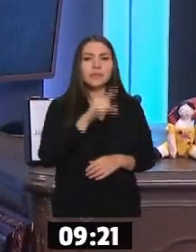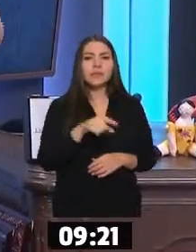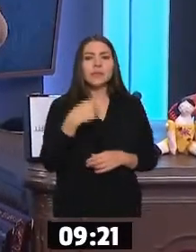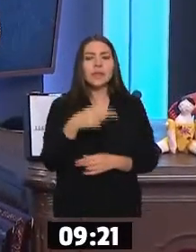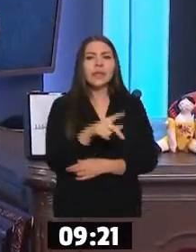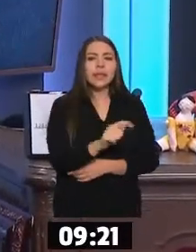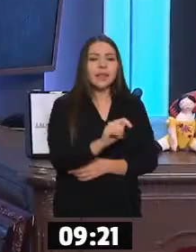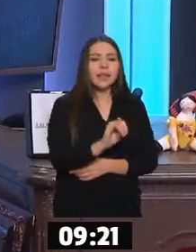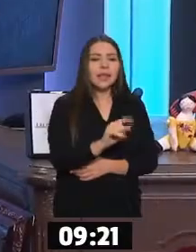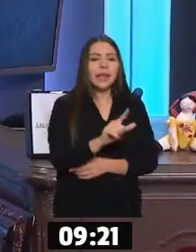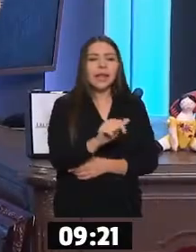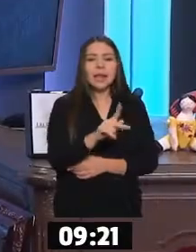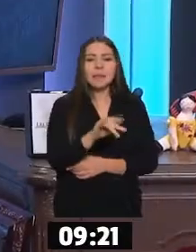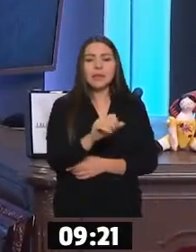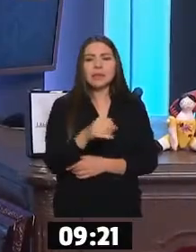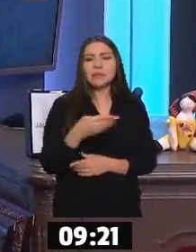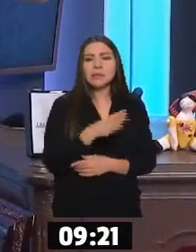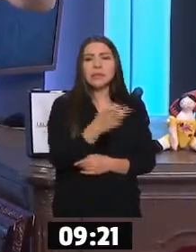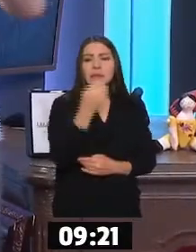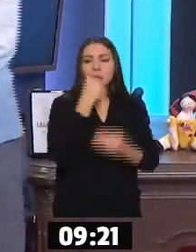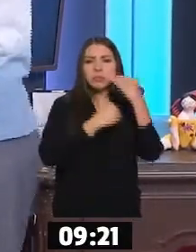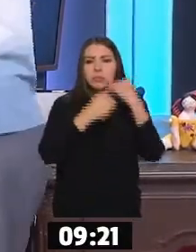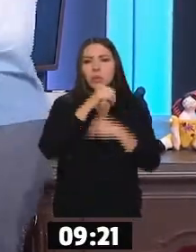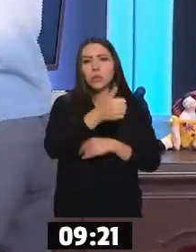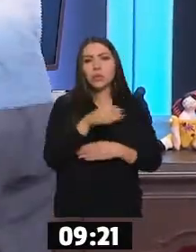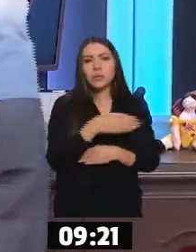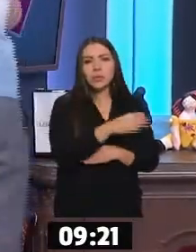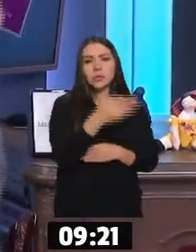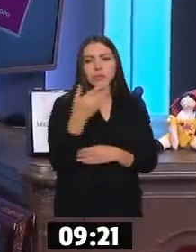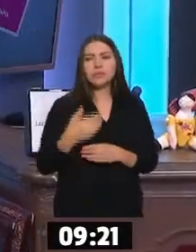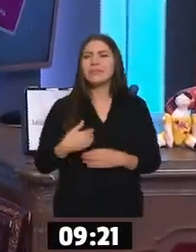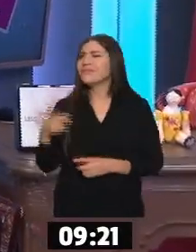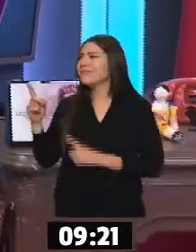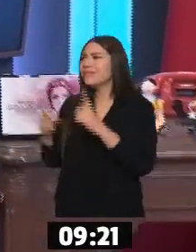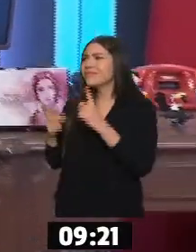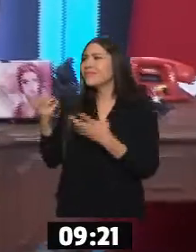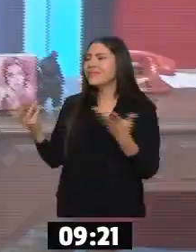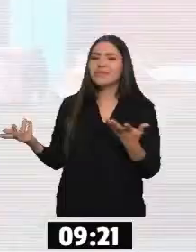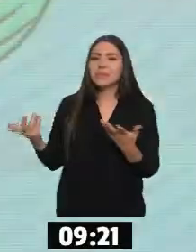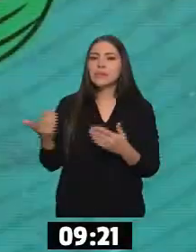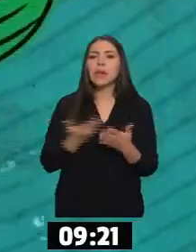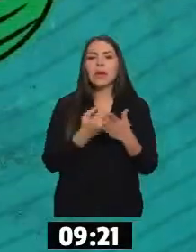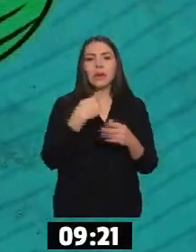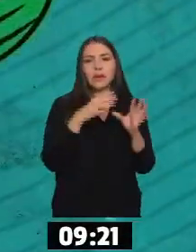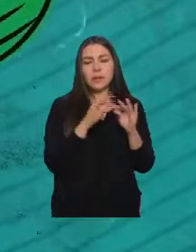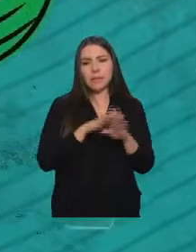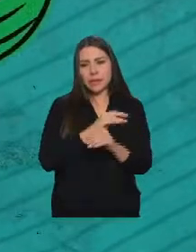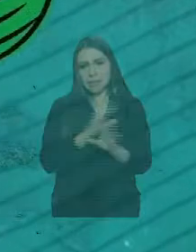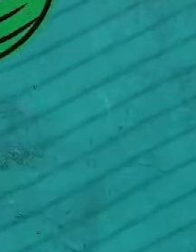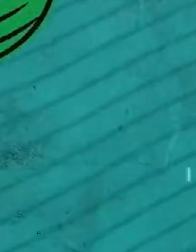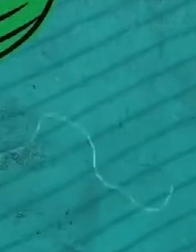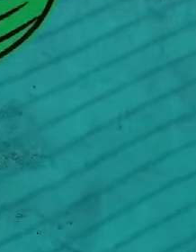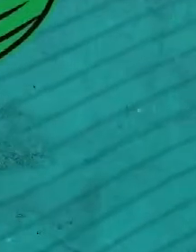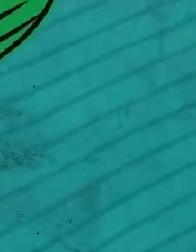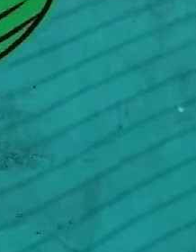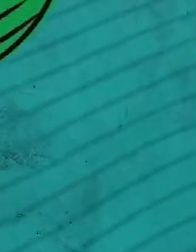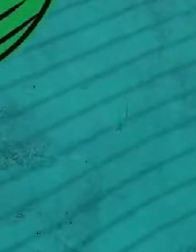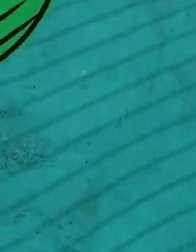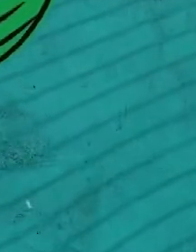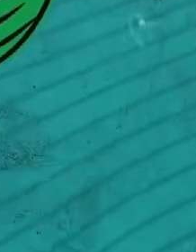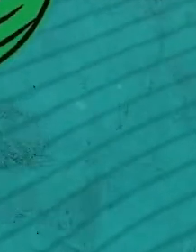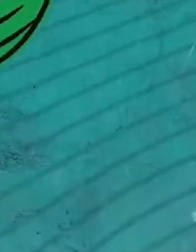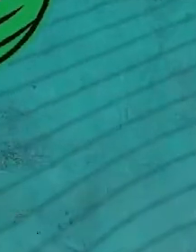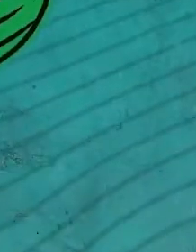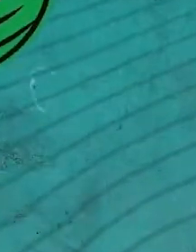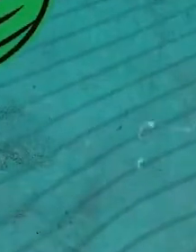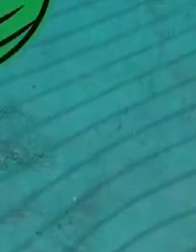Ya me invadió la incertidumbre. Pues ahorita que nos la desinvada. Sí, por favor. Tomás Severino. Ahí.